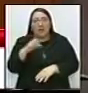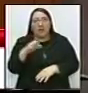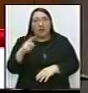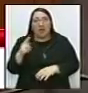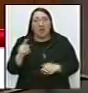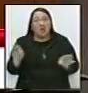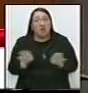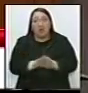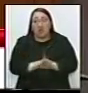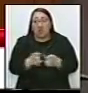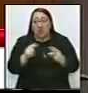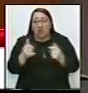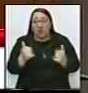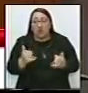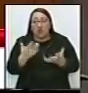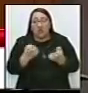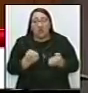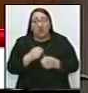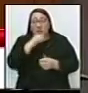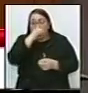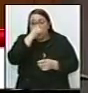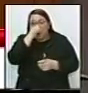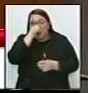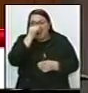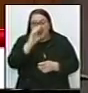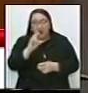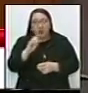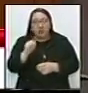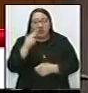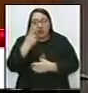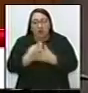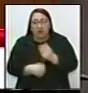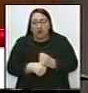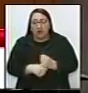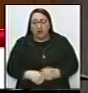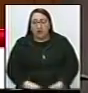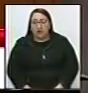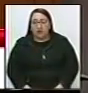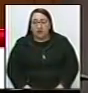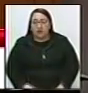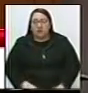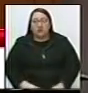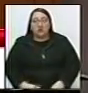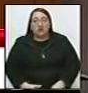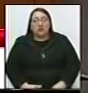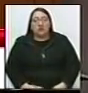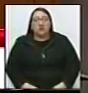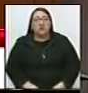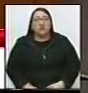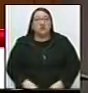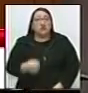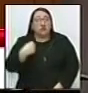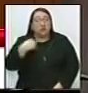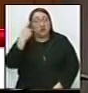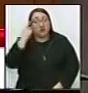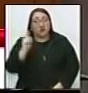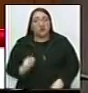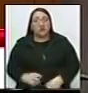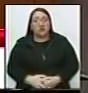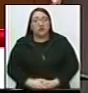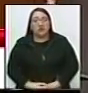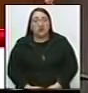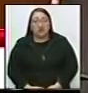Igualmente, presidente, cuando ahora se plantea la cuestión de confianza, nosotros consideramos en el Frente Amplio